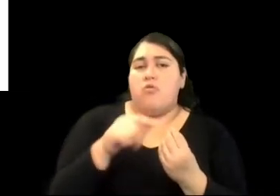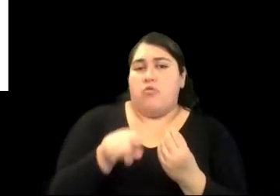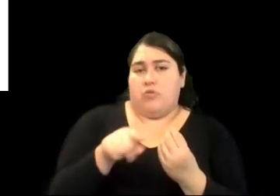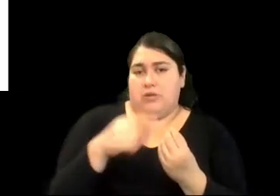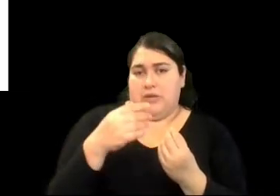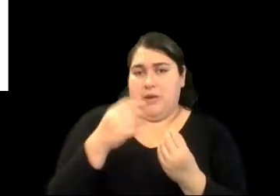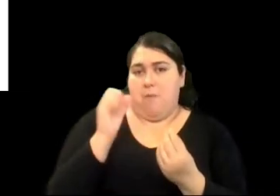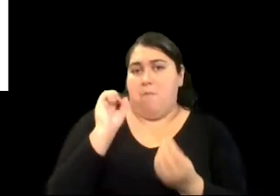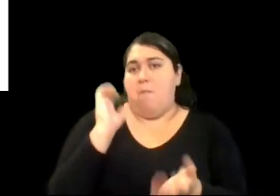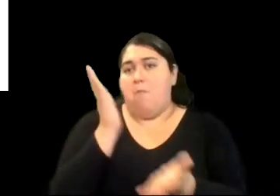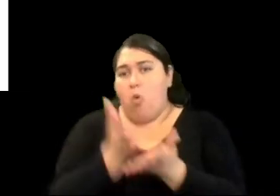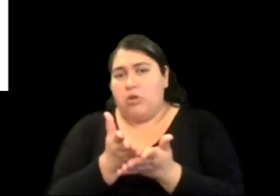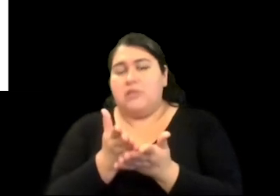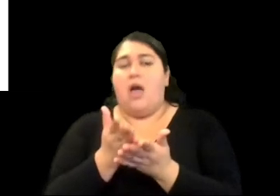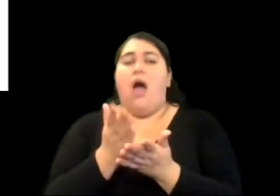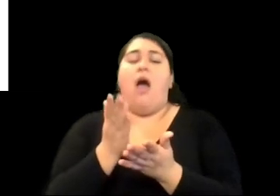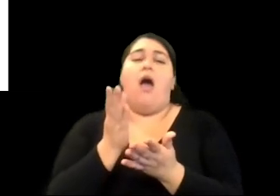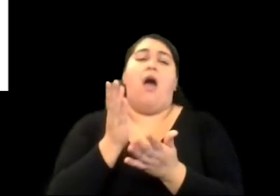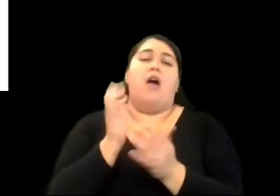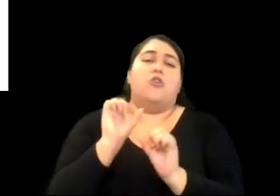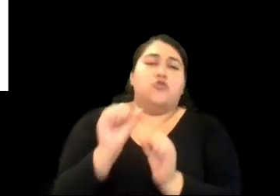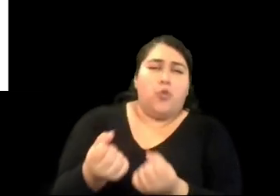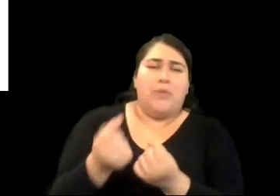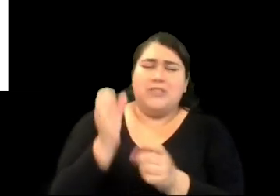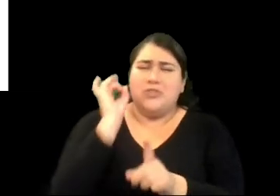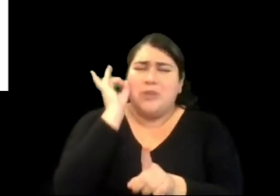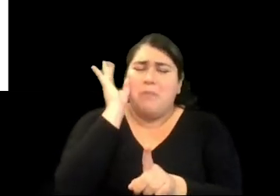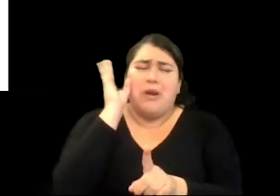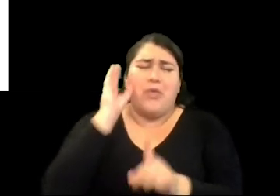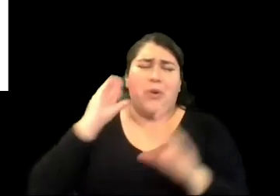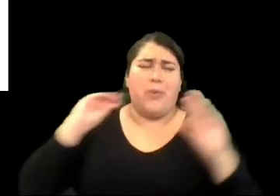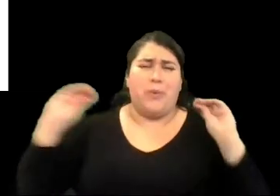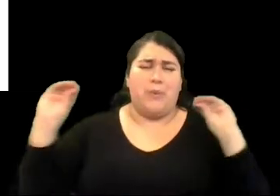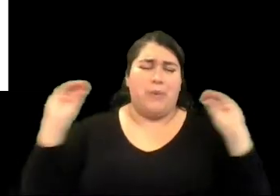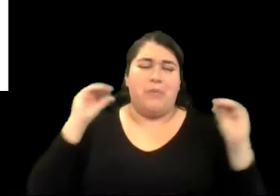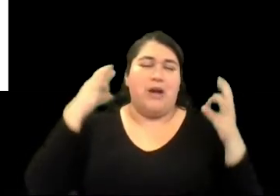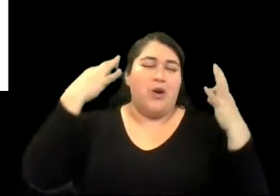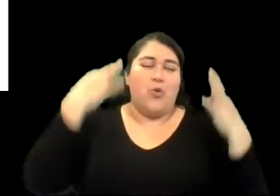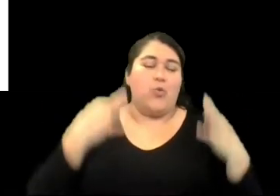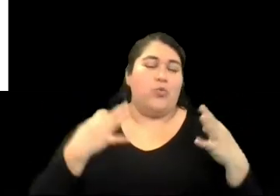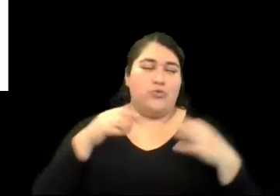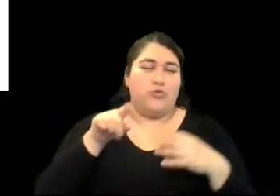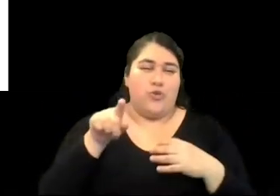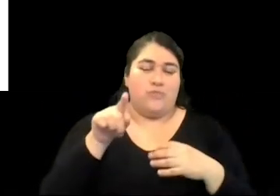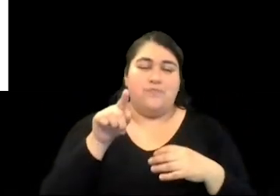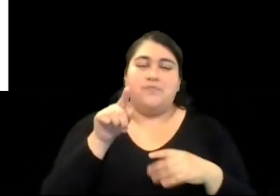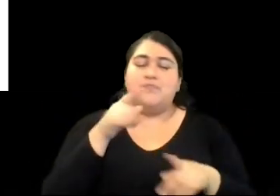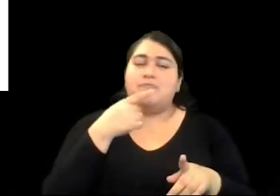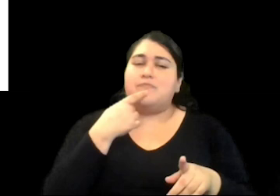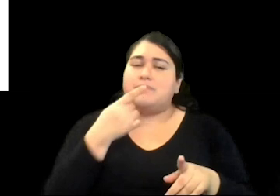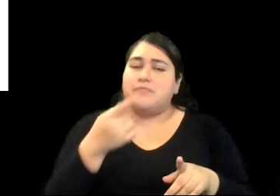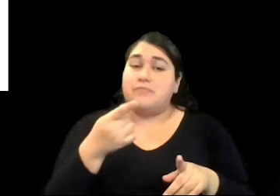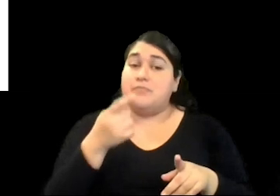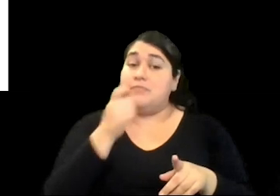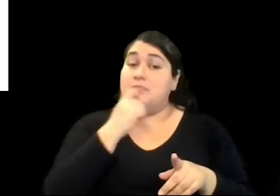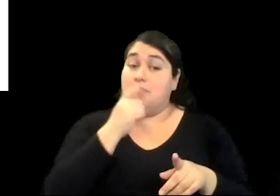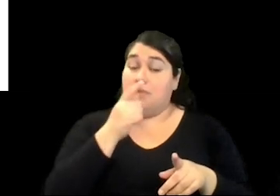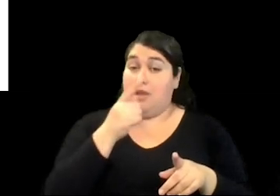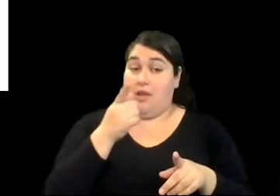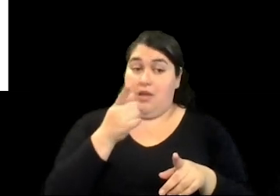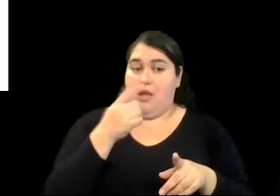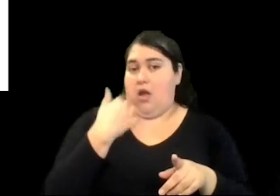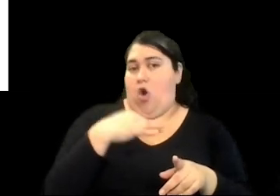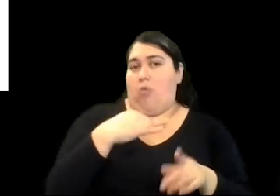multas y sanciones? No te escuché, Lía, perdón, se cruzó justo En, el audio ahí. en el caso de haber cancelado una obligación por medio